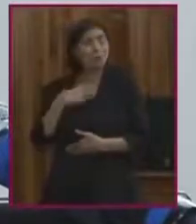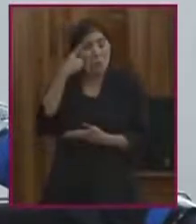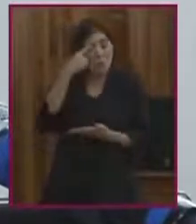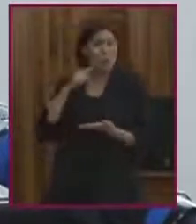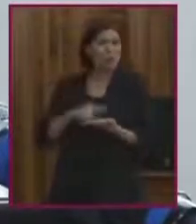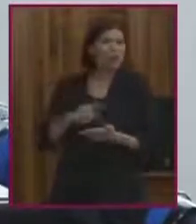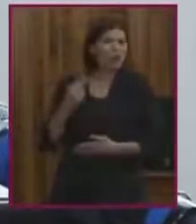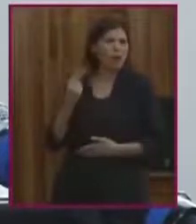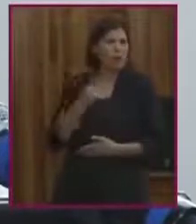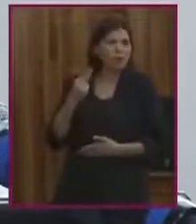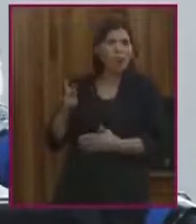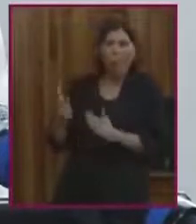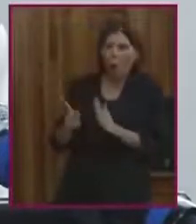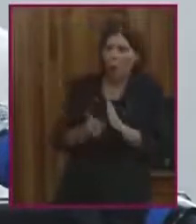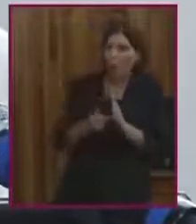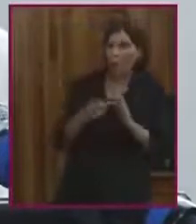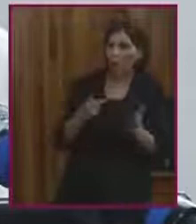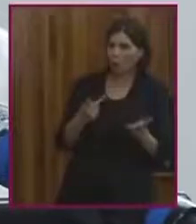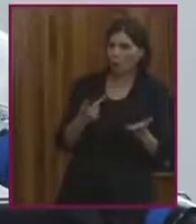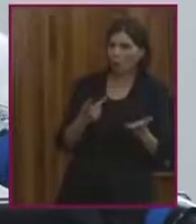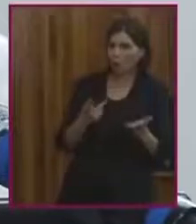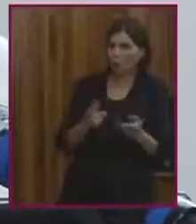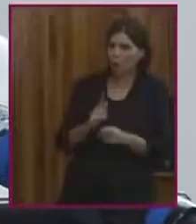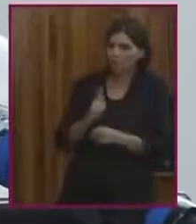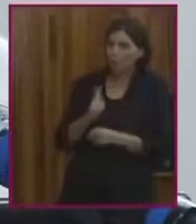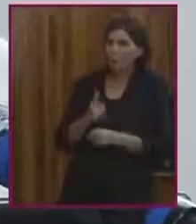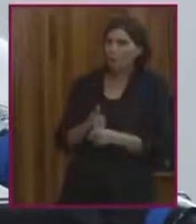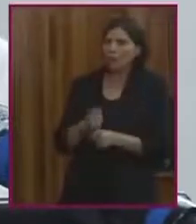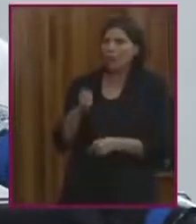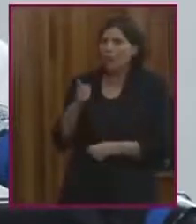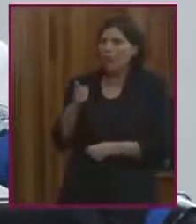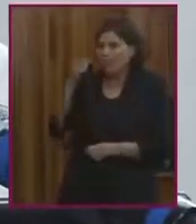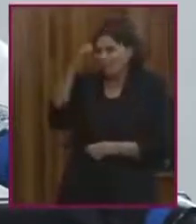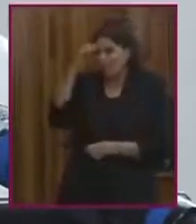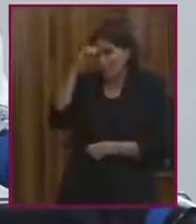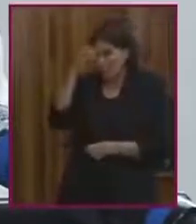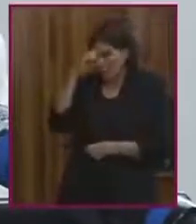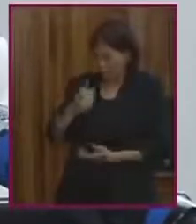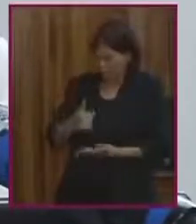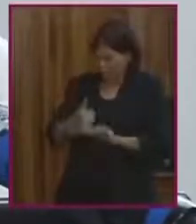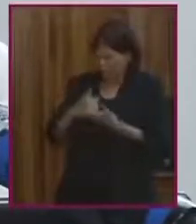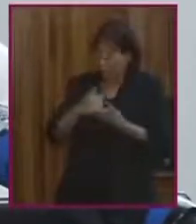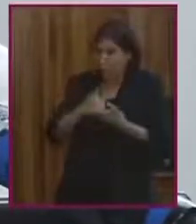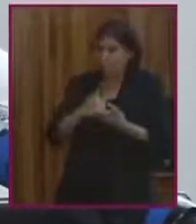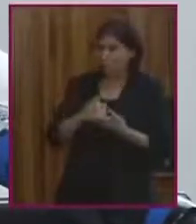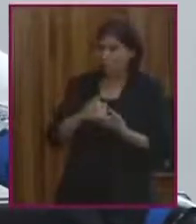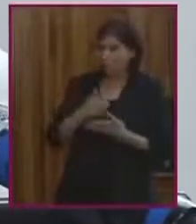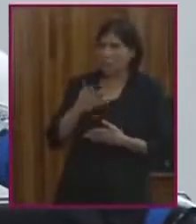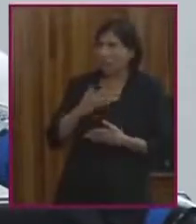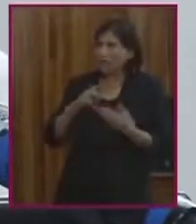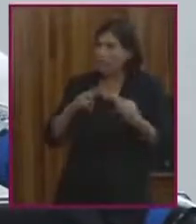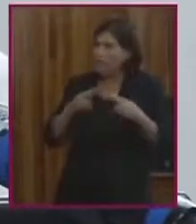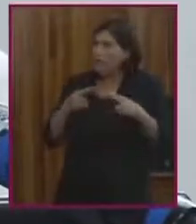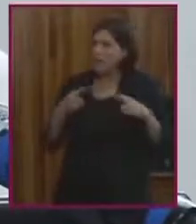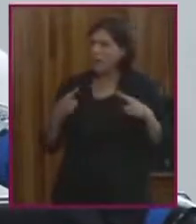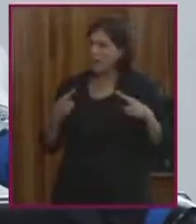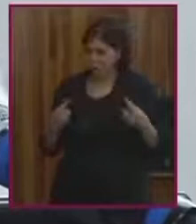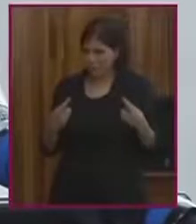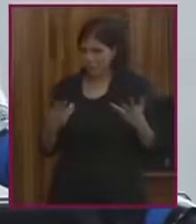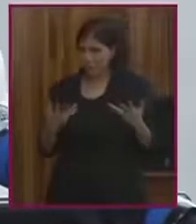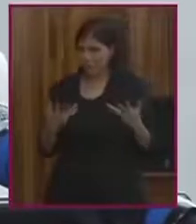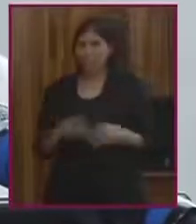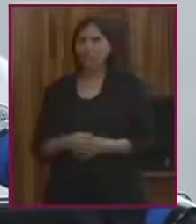retomarlas y verificar qué tanto estas experiencias efectivamente permiten restablecer estas relaciones distintas de